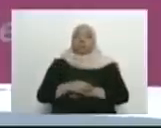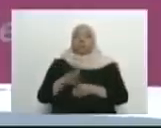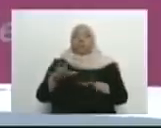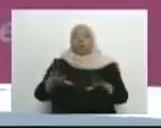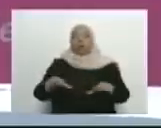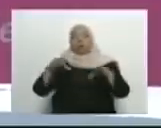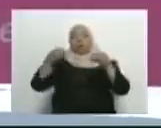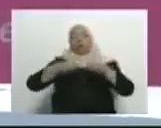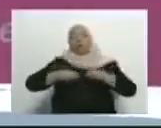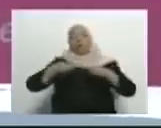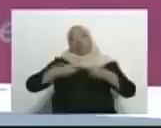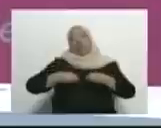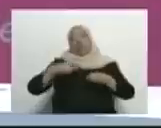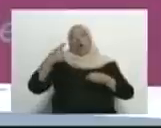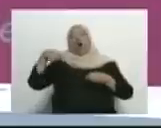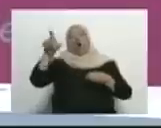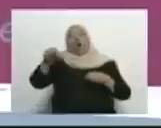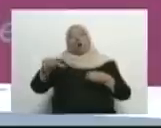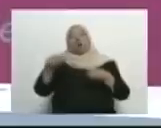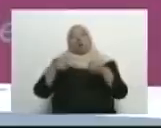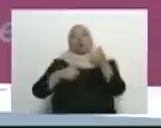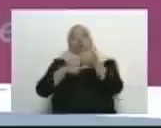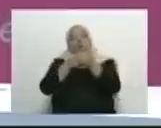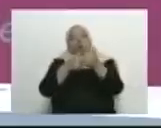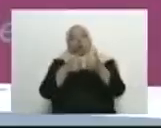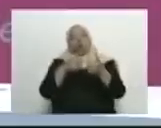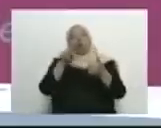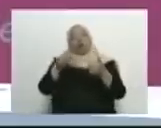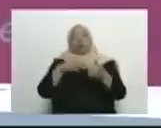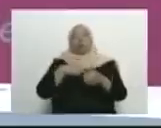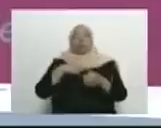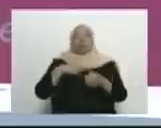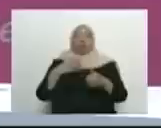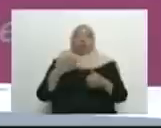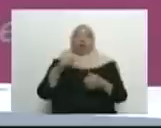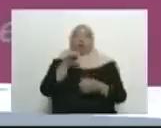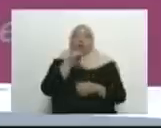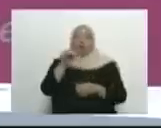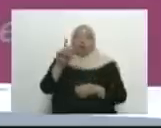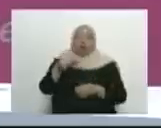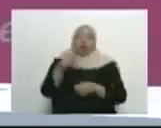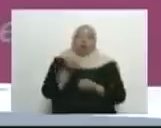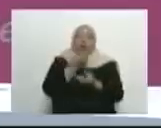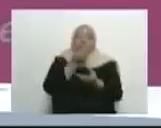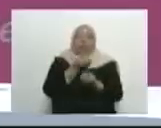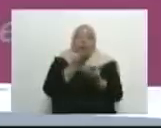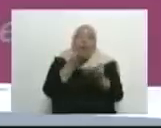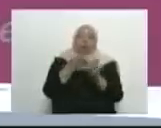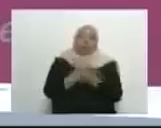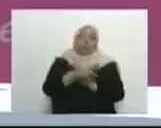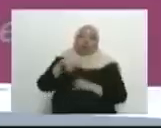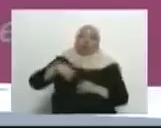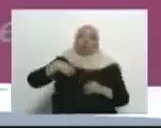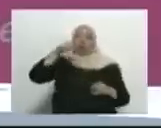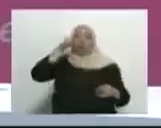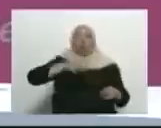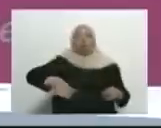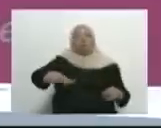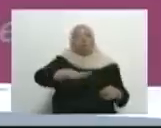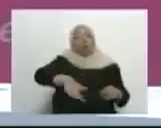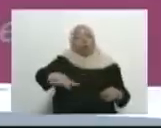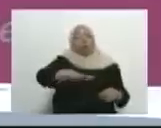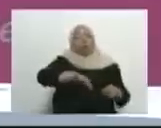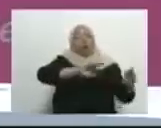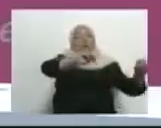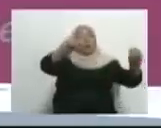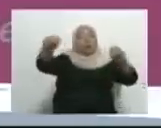vida, copiloto, un teniente coronel, y bueno, tienen información también que transmitir a nuestro pueblo.